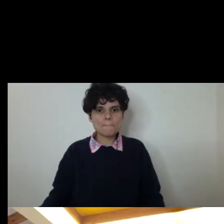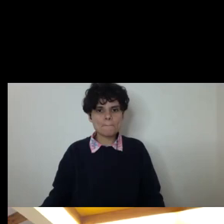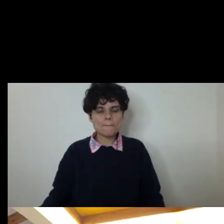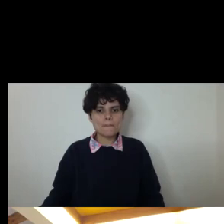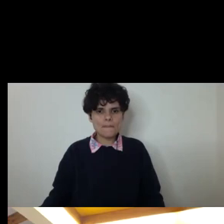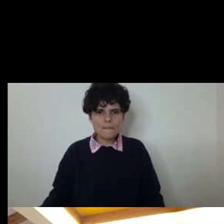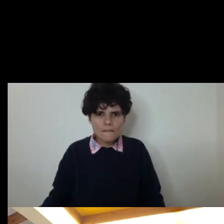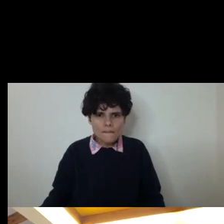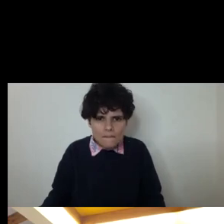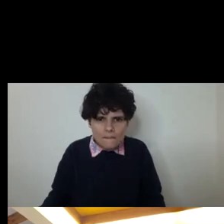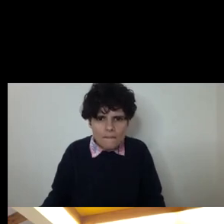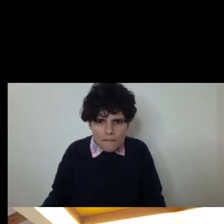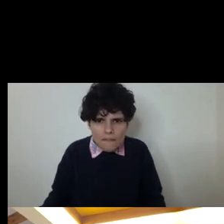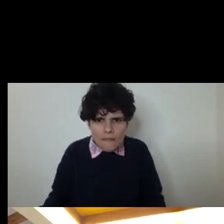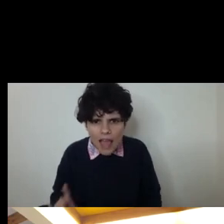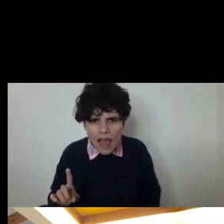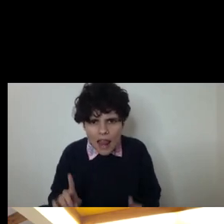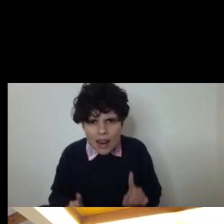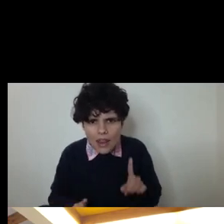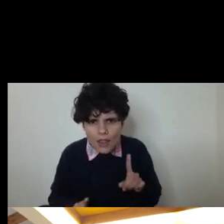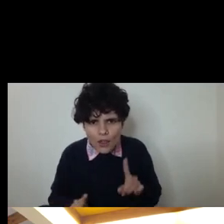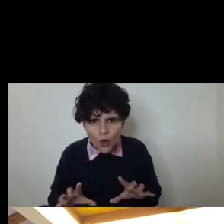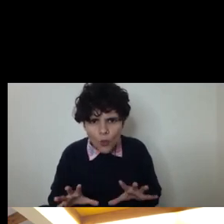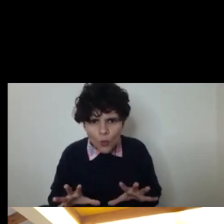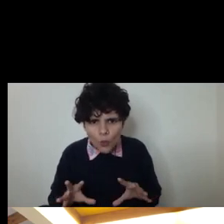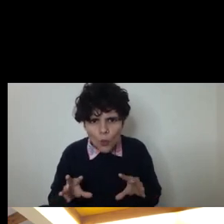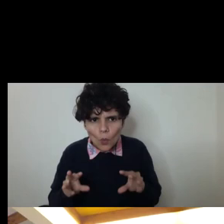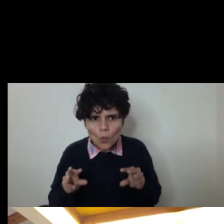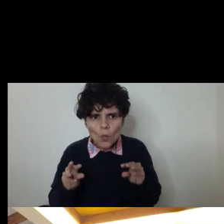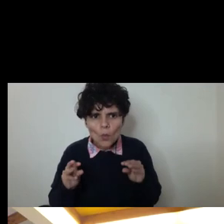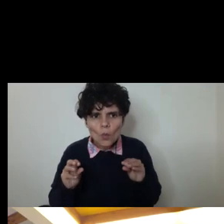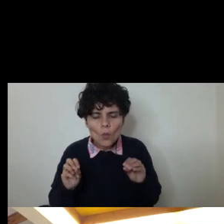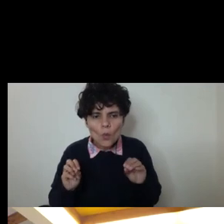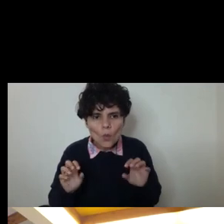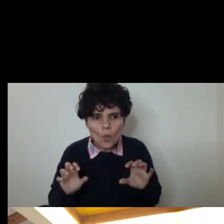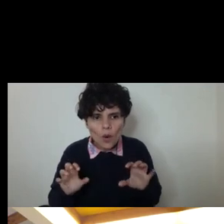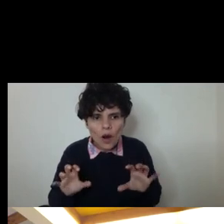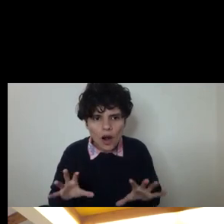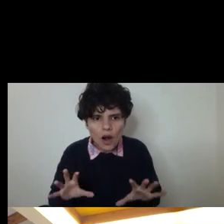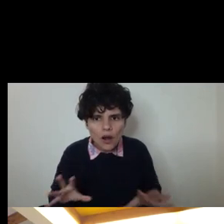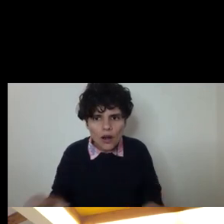Ah, ahí fue gentil y se prendió una película. ¿La vieron?